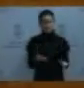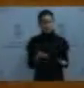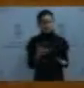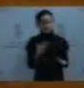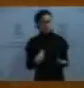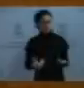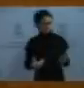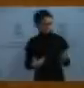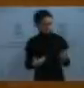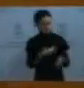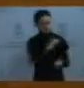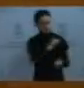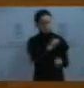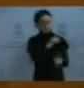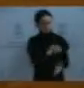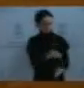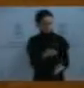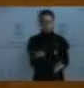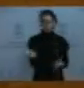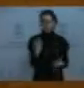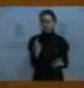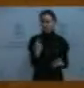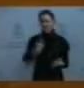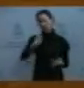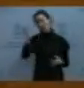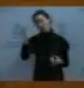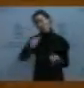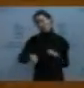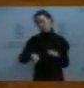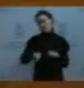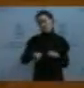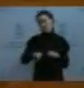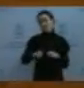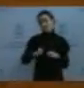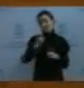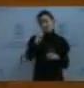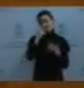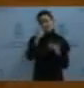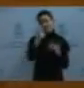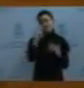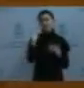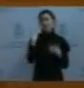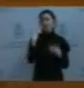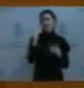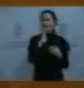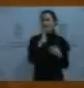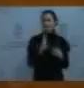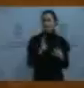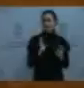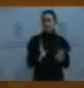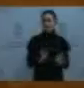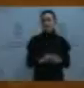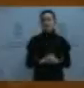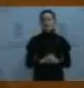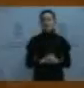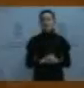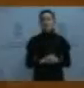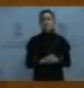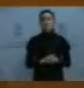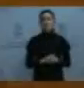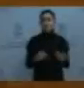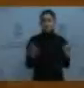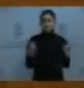quería preguntar, sino otro elemento que luego ha puesto de relieve. Y entrando muy sucintamente en este